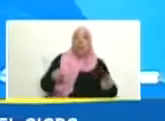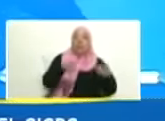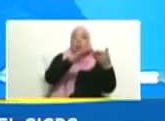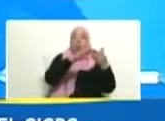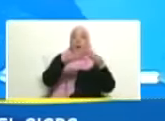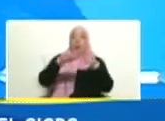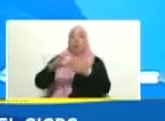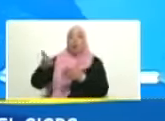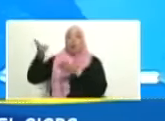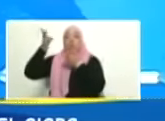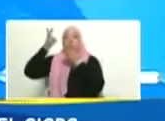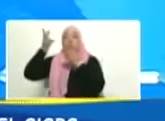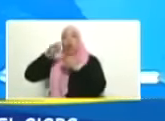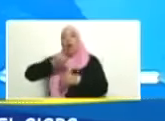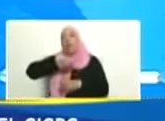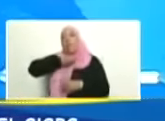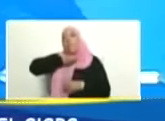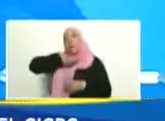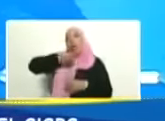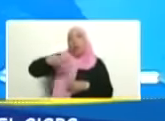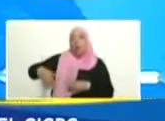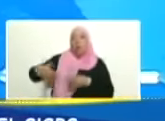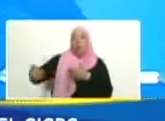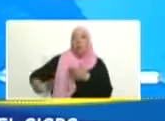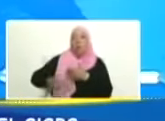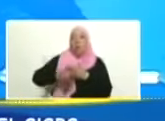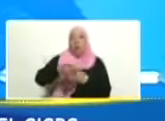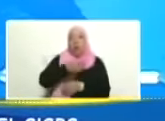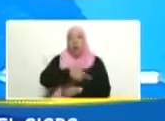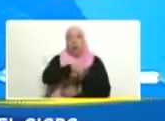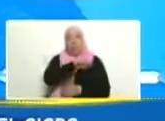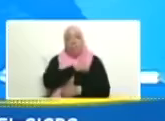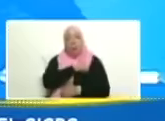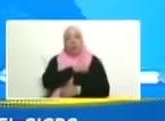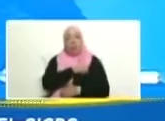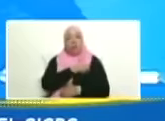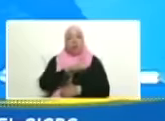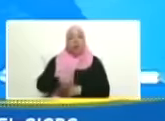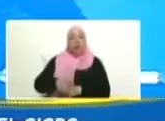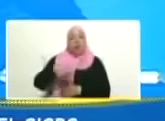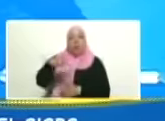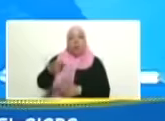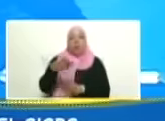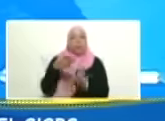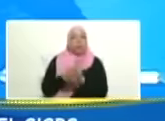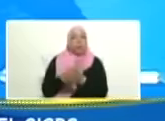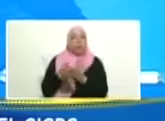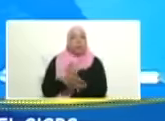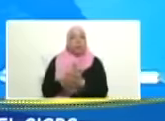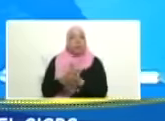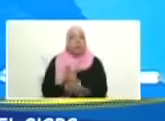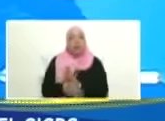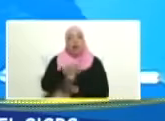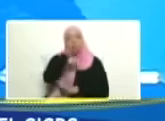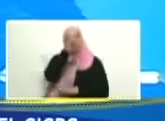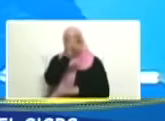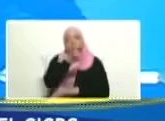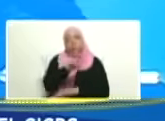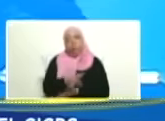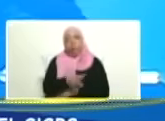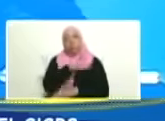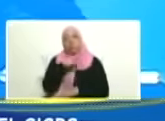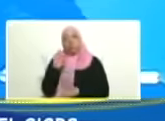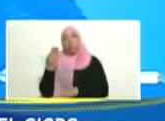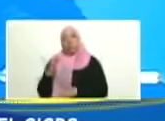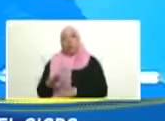sufrió una derrota contra el Imperio Español, que después le significó, al pasar de los días, la muerte